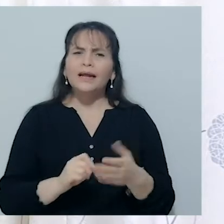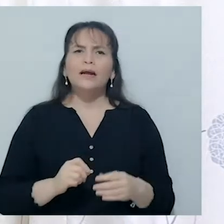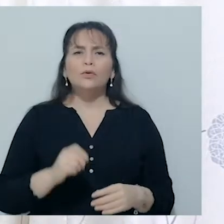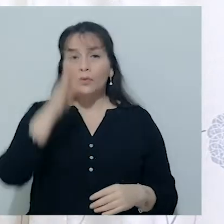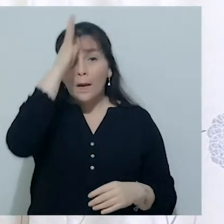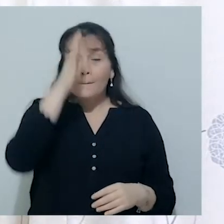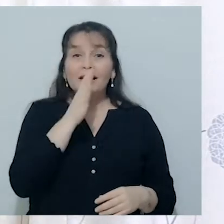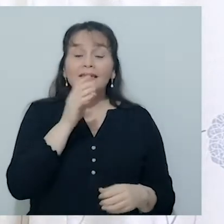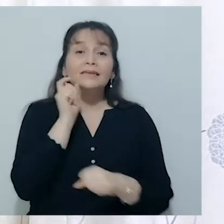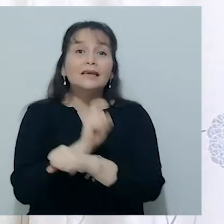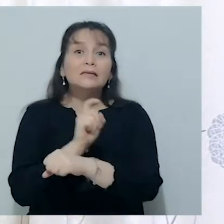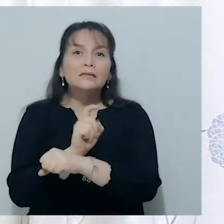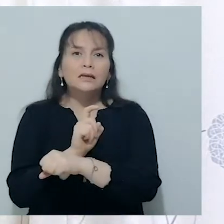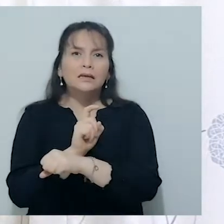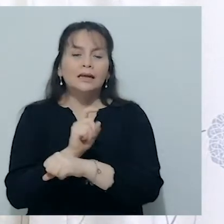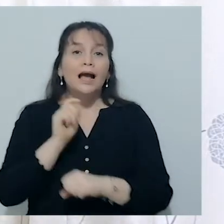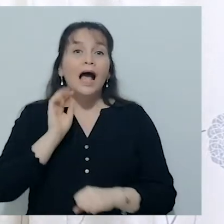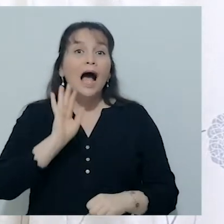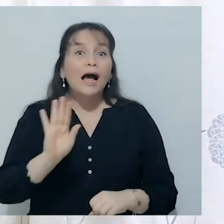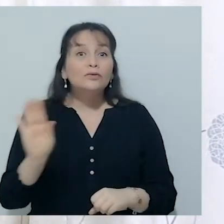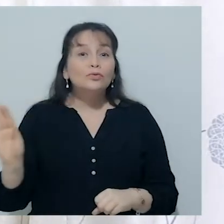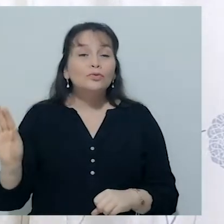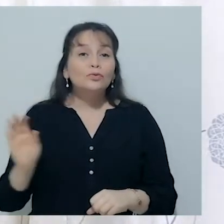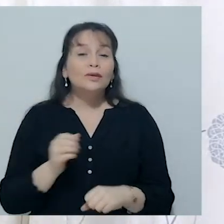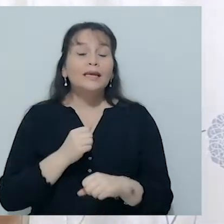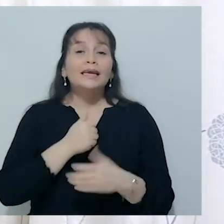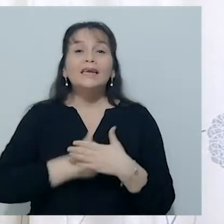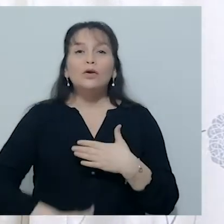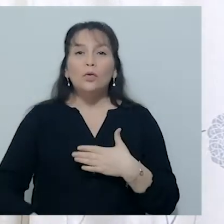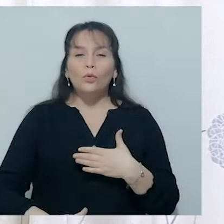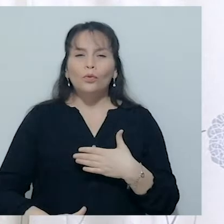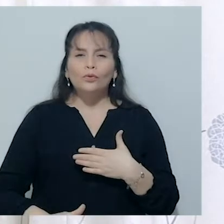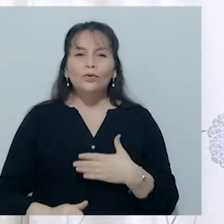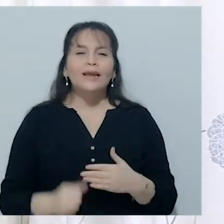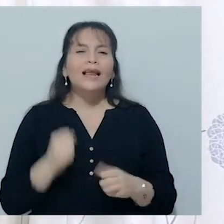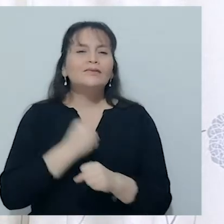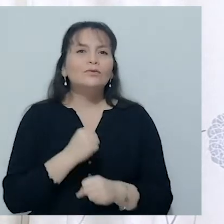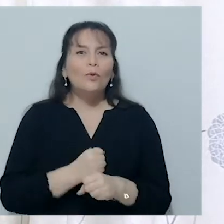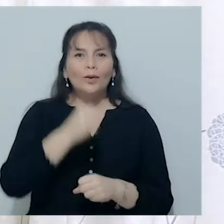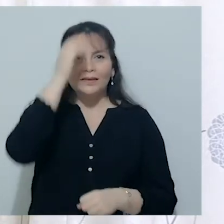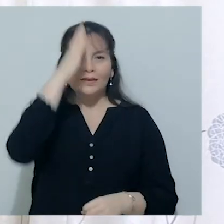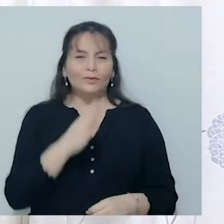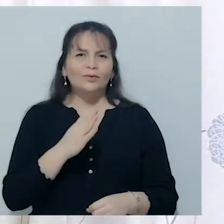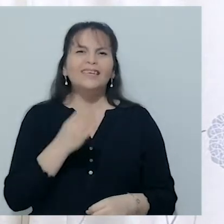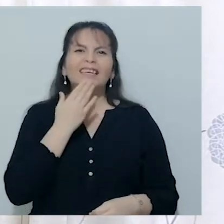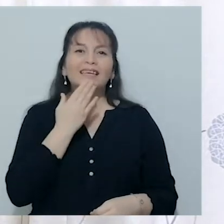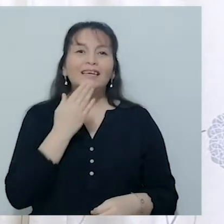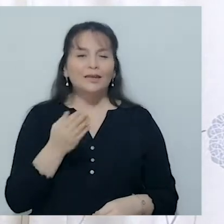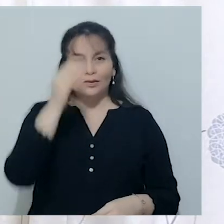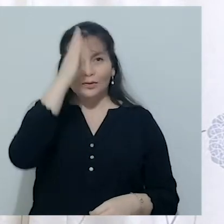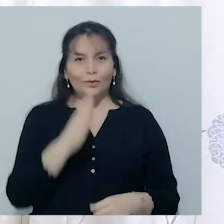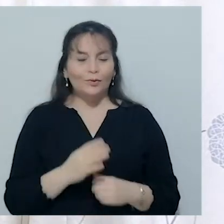los padres enseñen a sus hijos y a sus futuras generaciones las obras de Dios y quién es